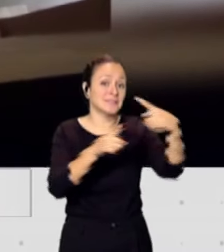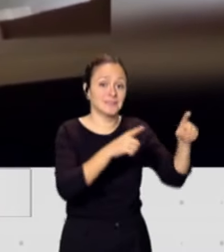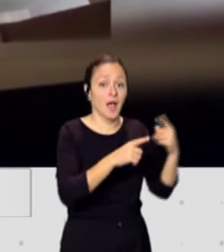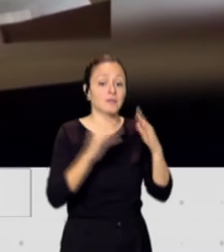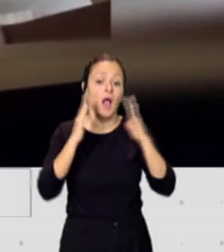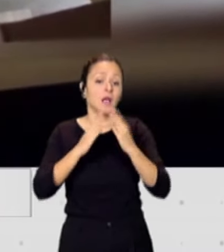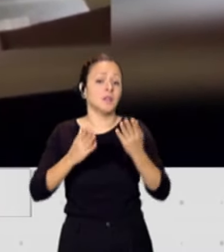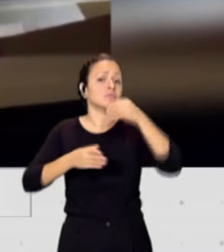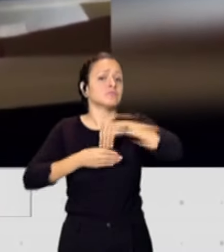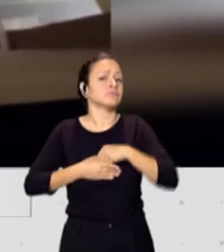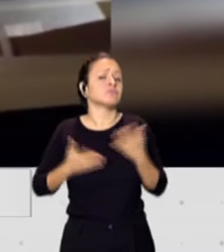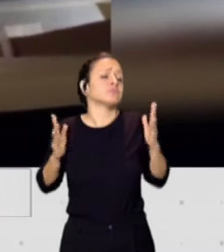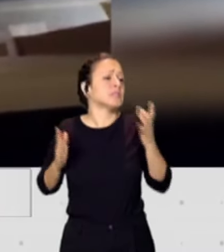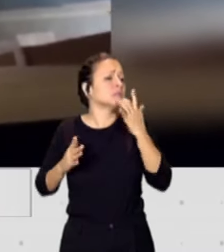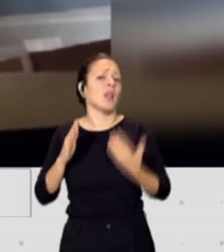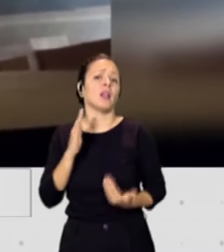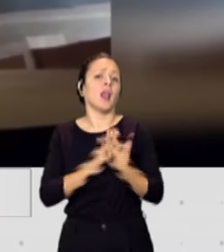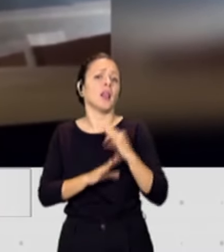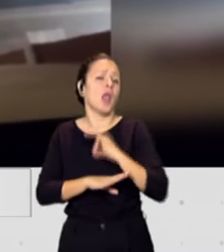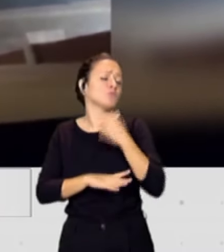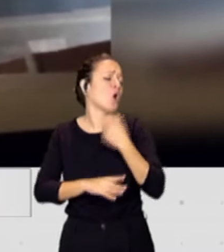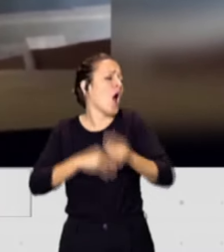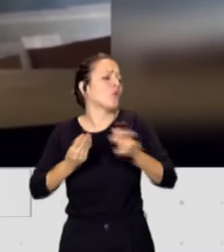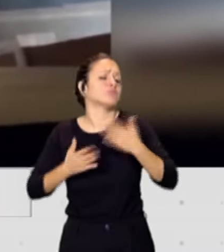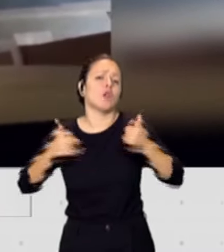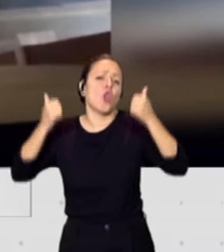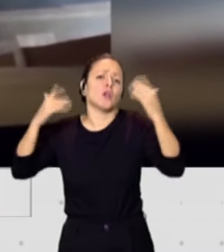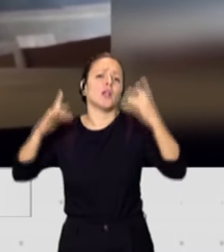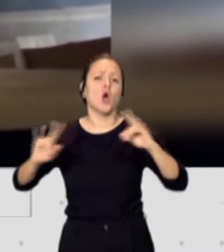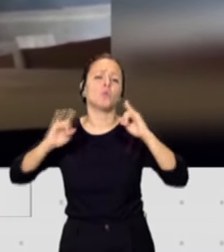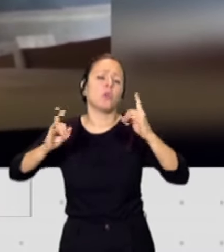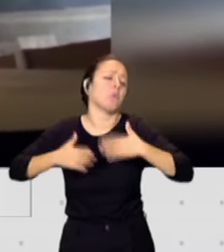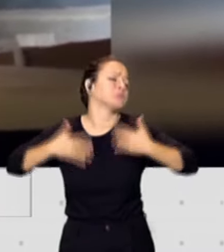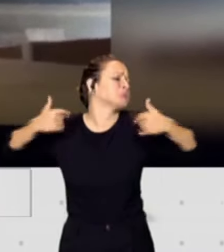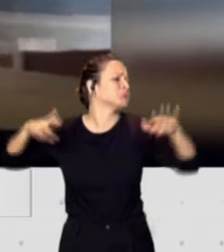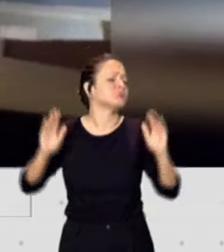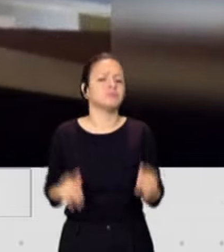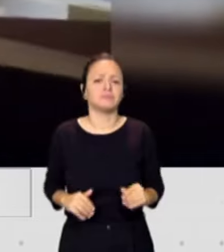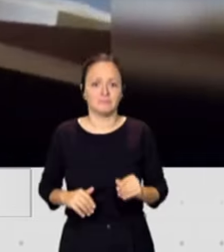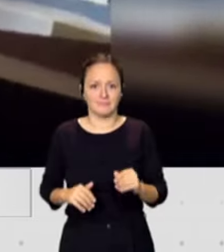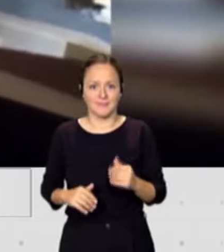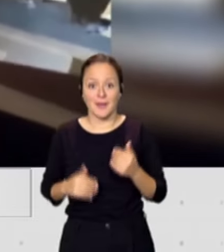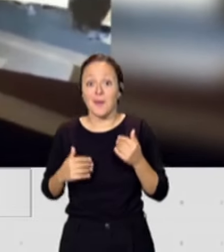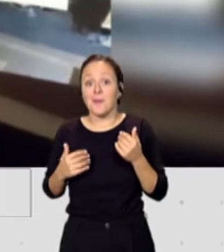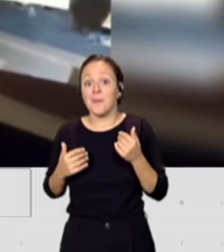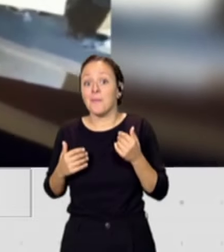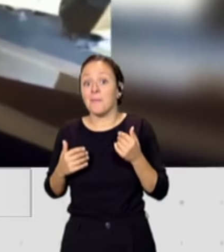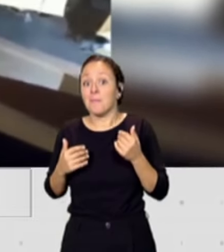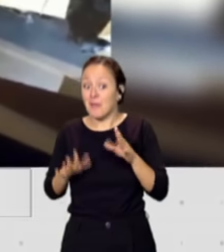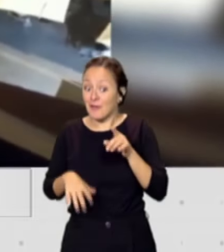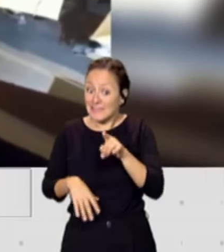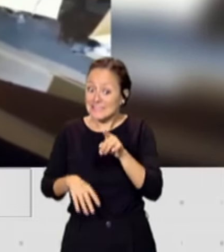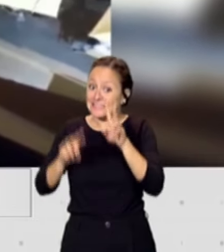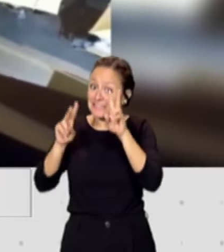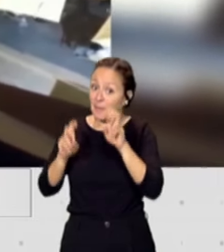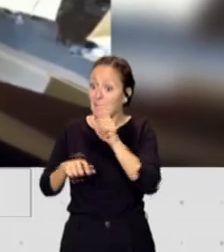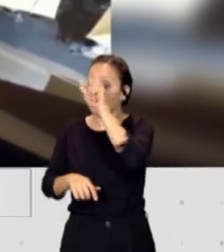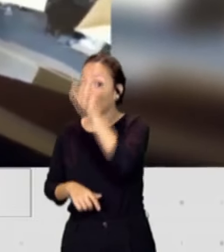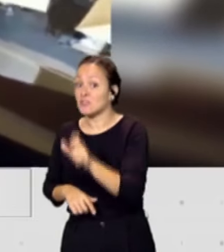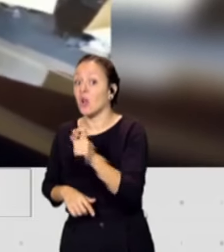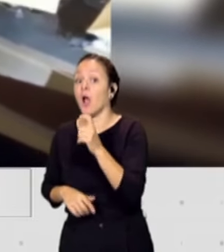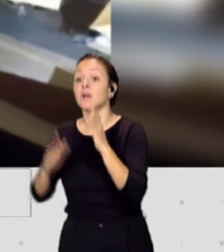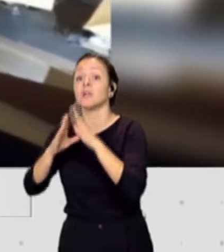casa No pues yo como es de día hago lo que quiero en mi casa El ruido que me dé la gana eh pero sin embargo ahí entramos entre la persona que dice que